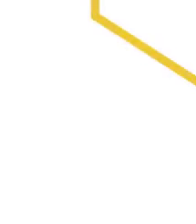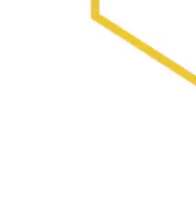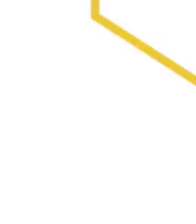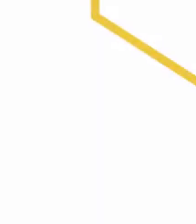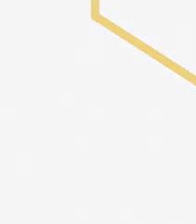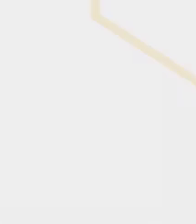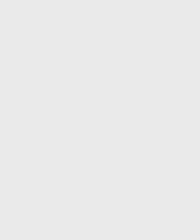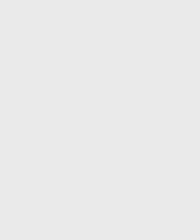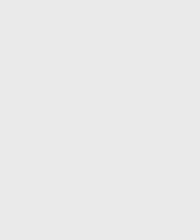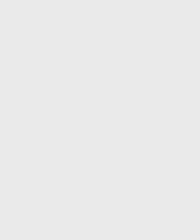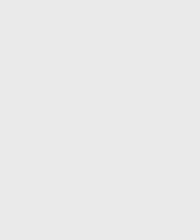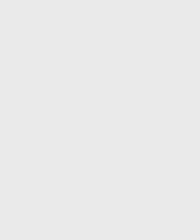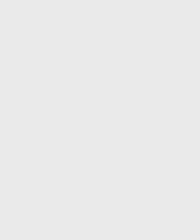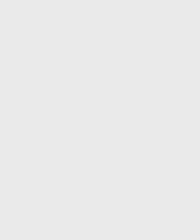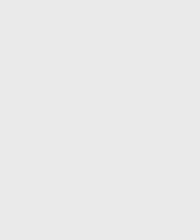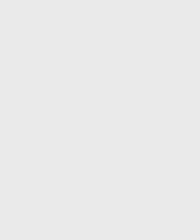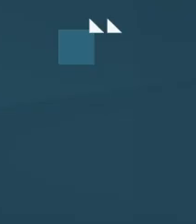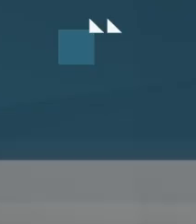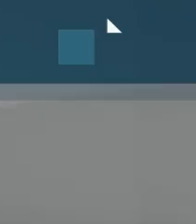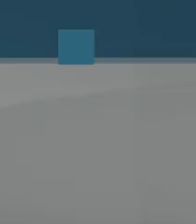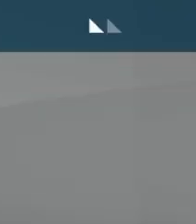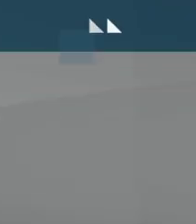Judiciales 2024.